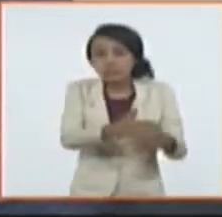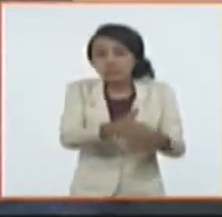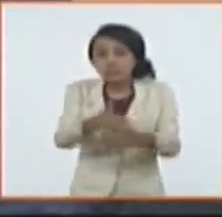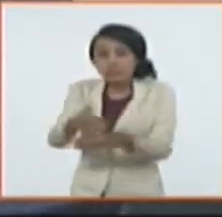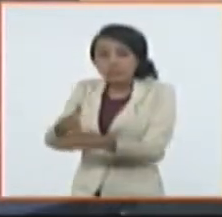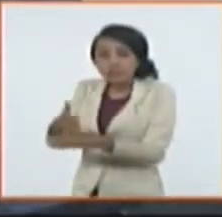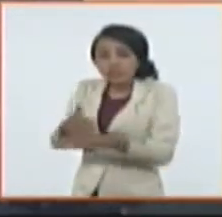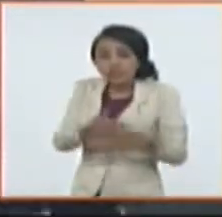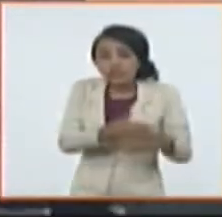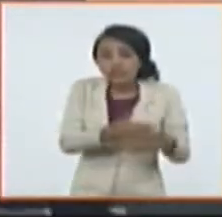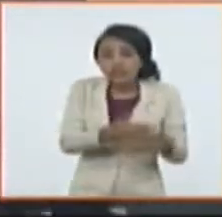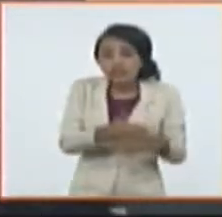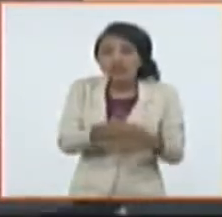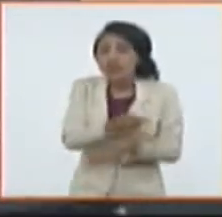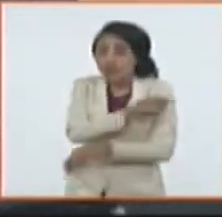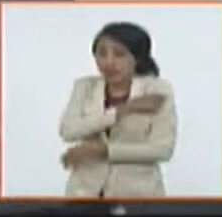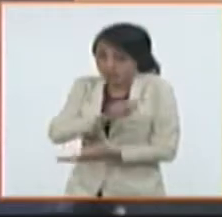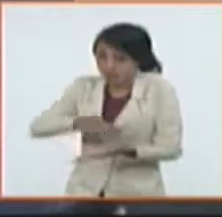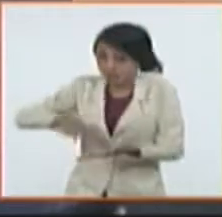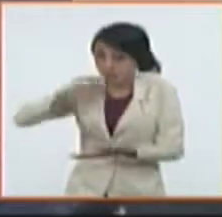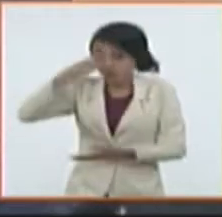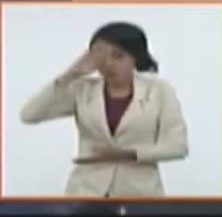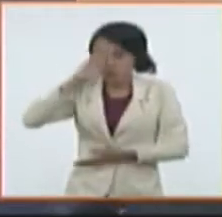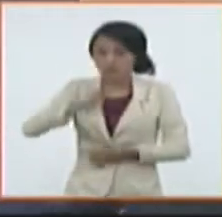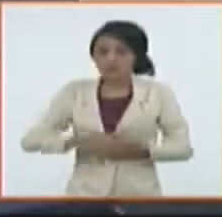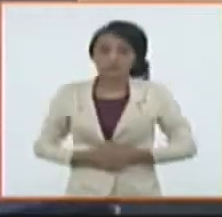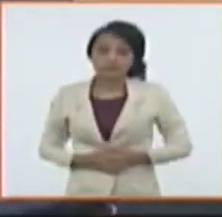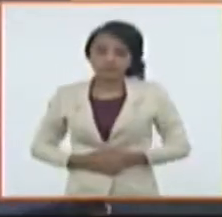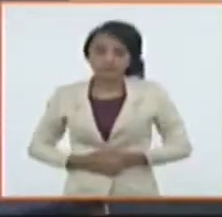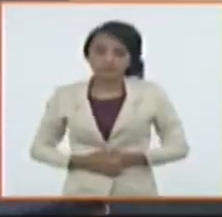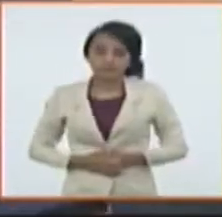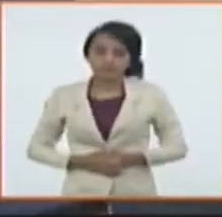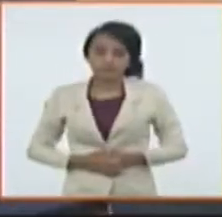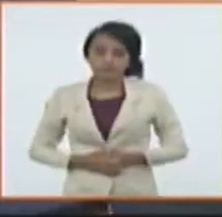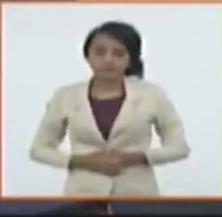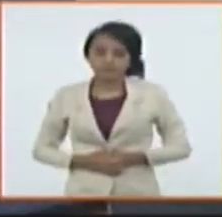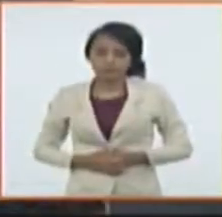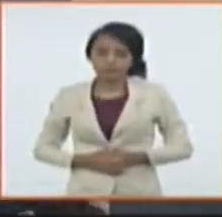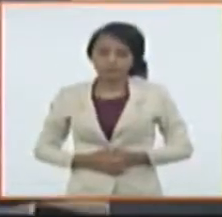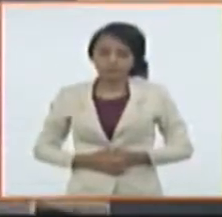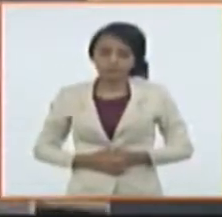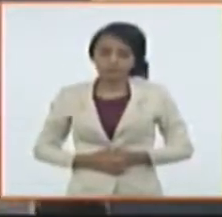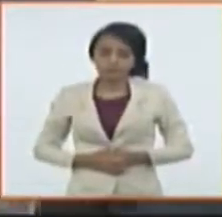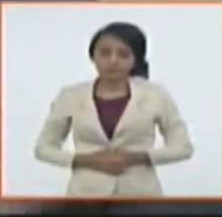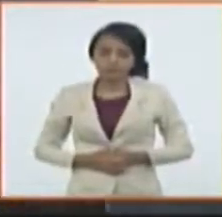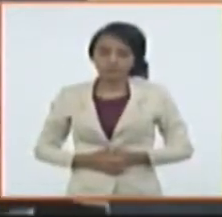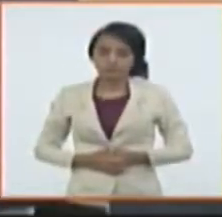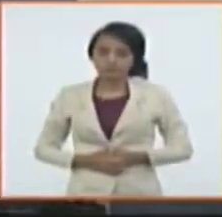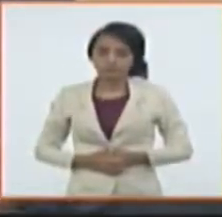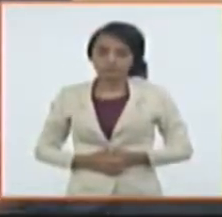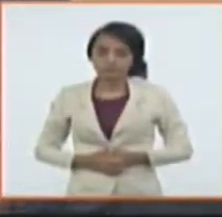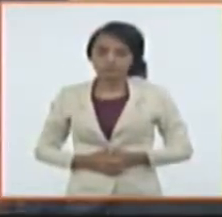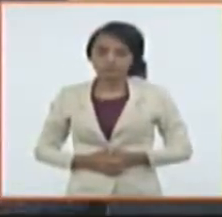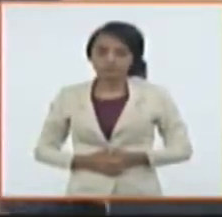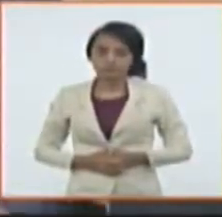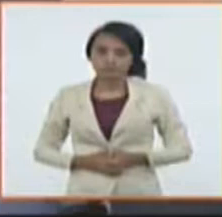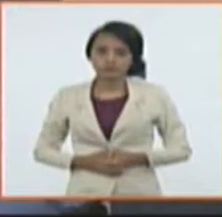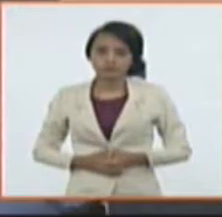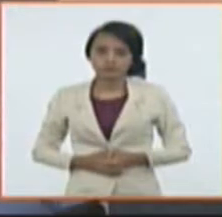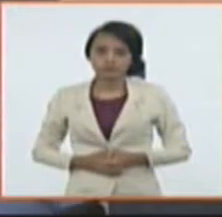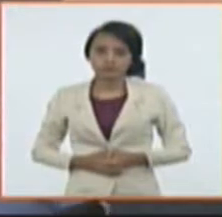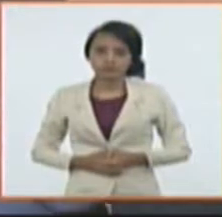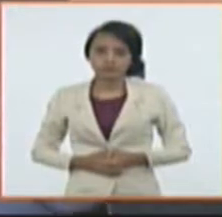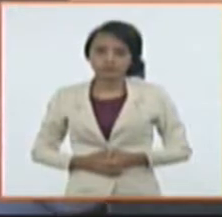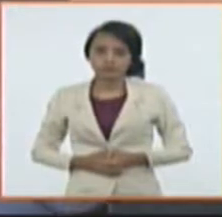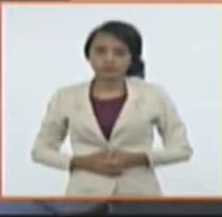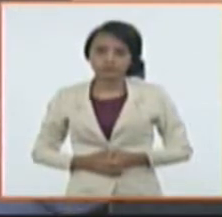sociedad cubana, tal vez más marcada que en otros momentos. Heterogeneidad quiere decir que hay diversidad en cualquiera de los